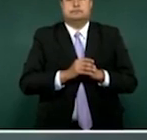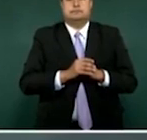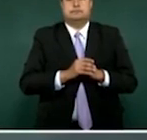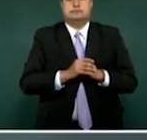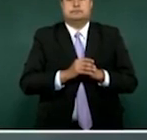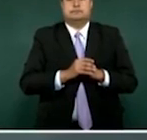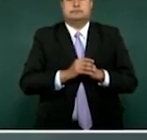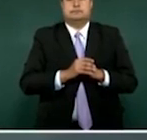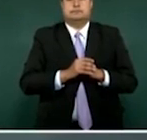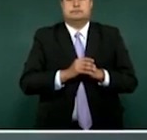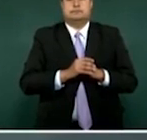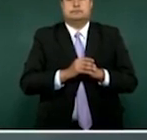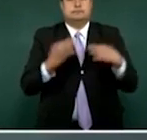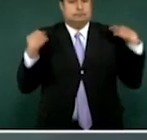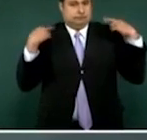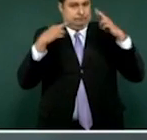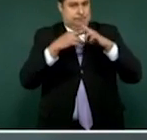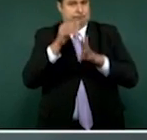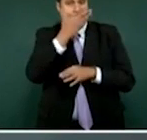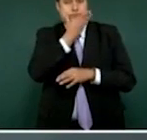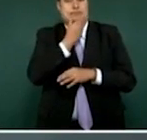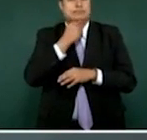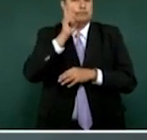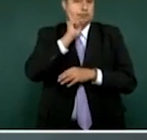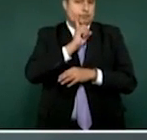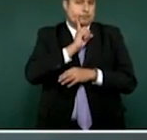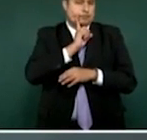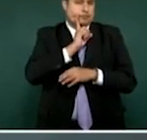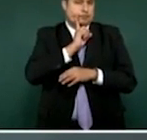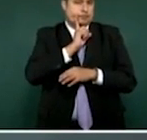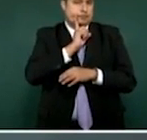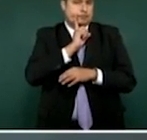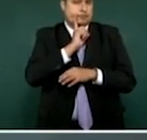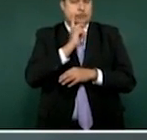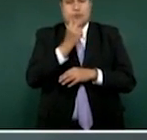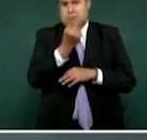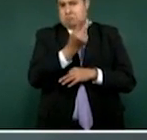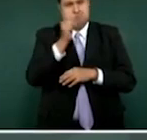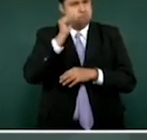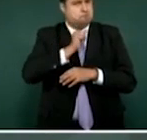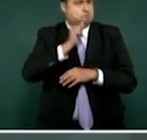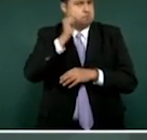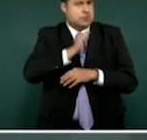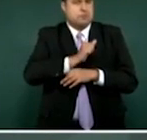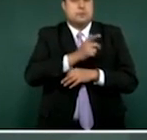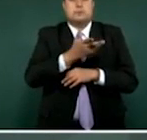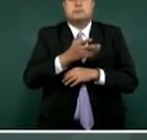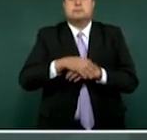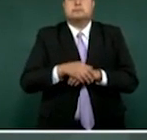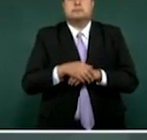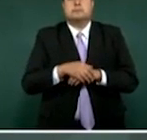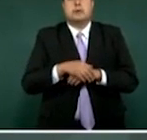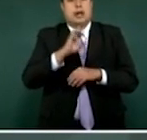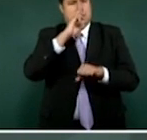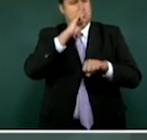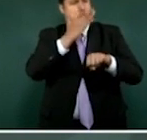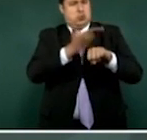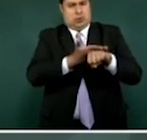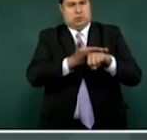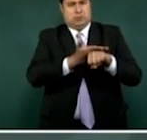los maestros y las maestras actúen como siempre con